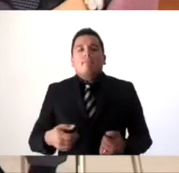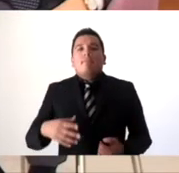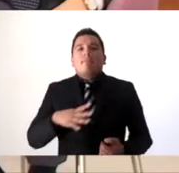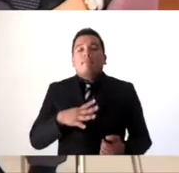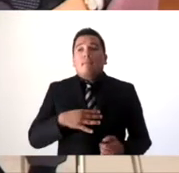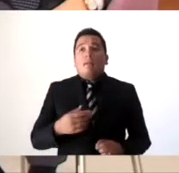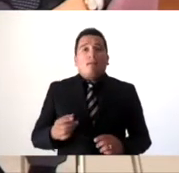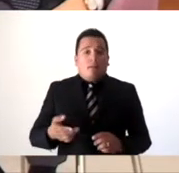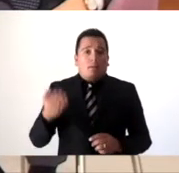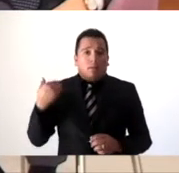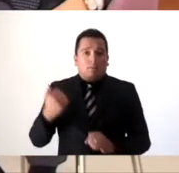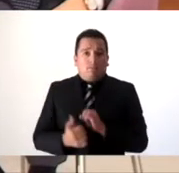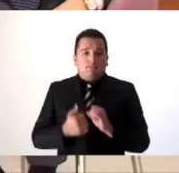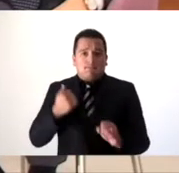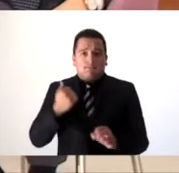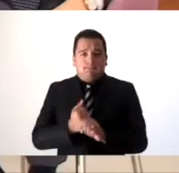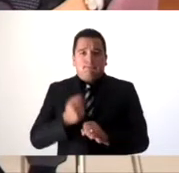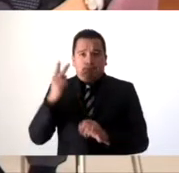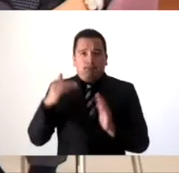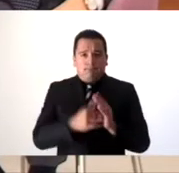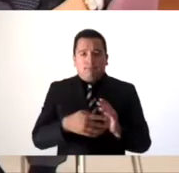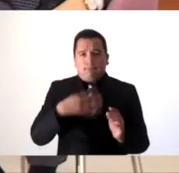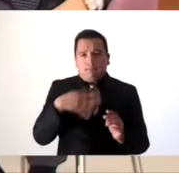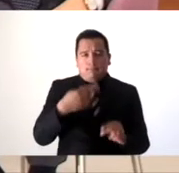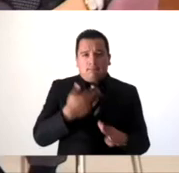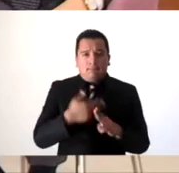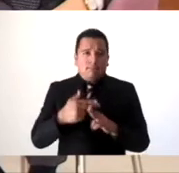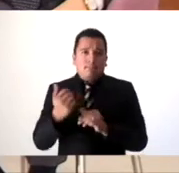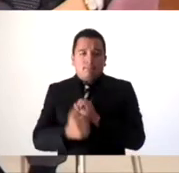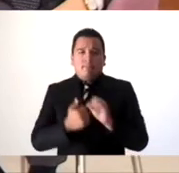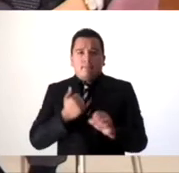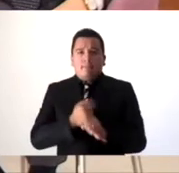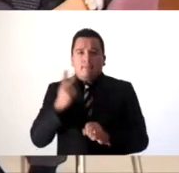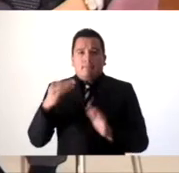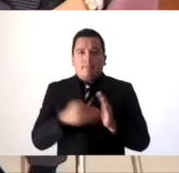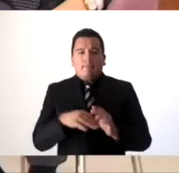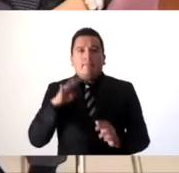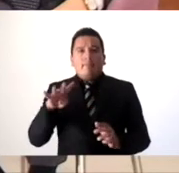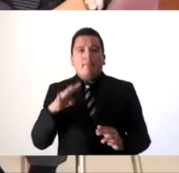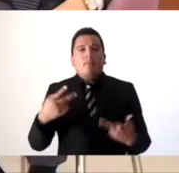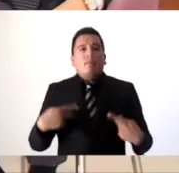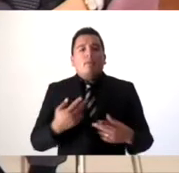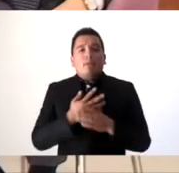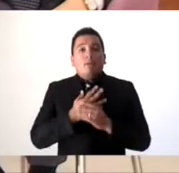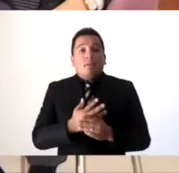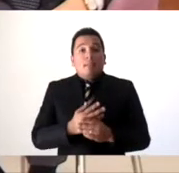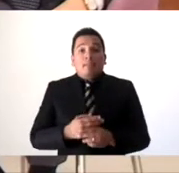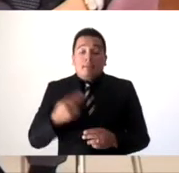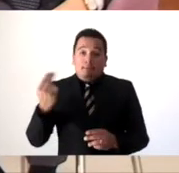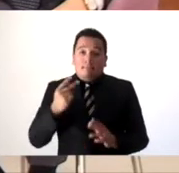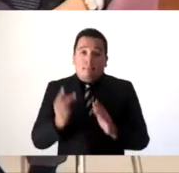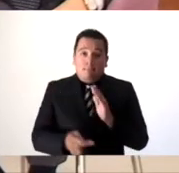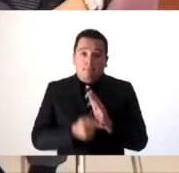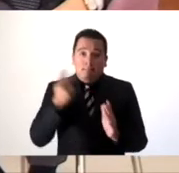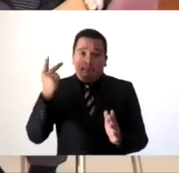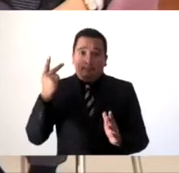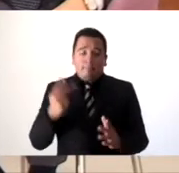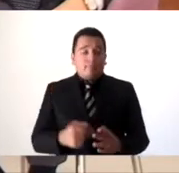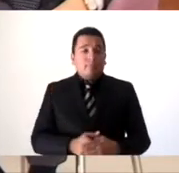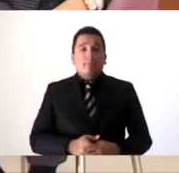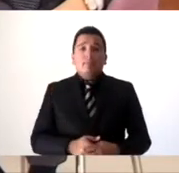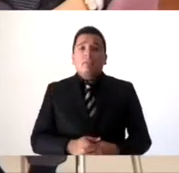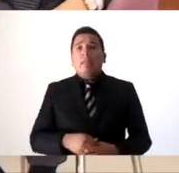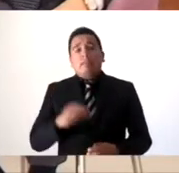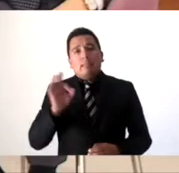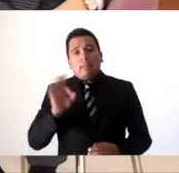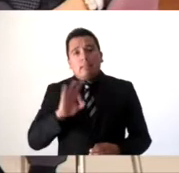este modelo en abril hizo 5 años, ¿sí? De 2014 a 2019, hay voces que empiezan a decir que hay que volver a transformar